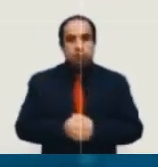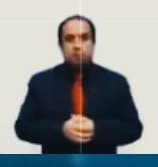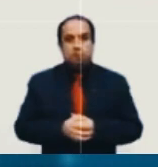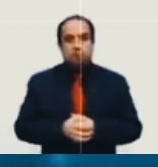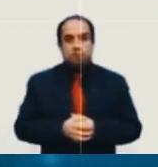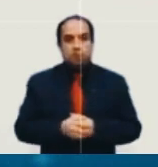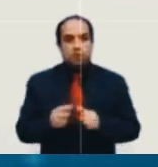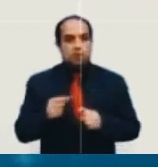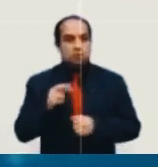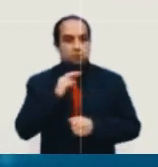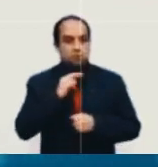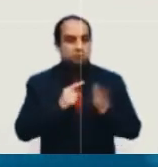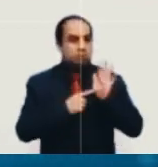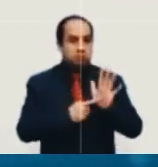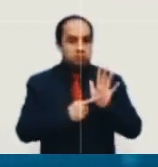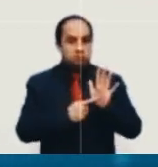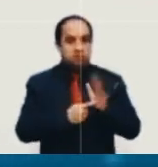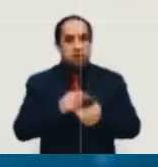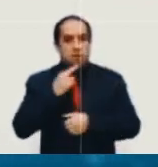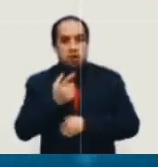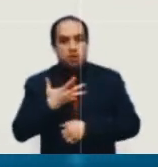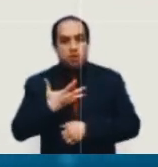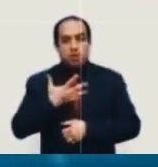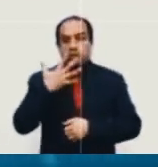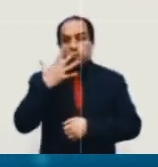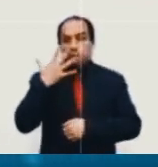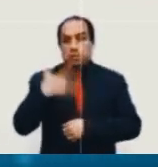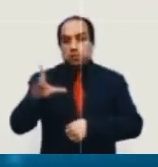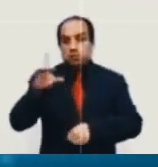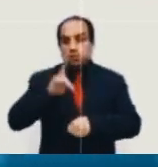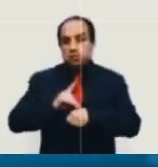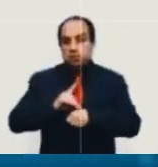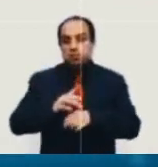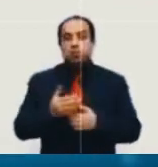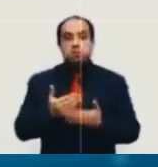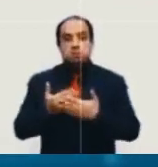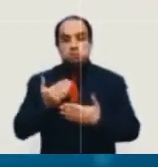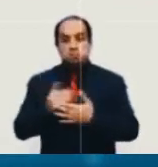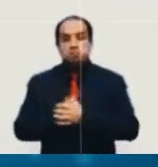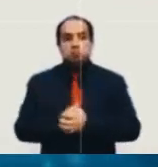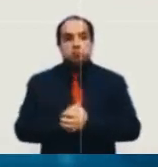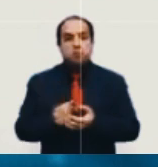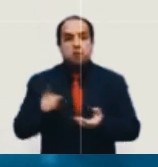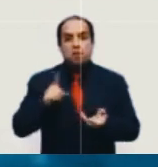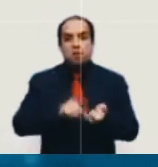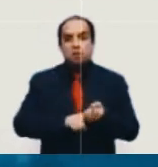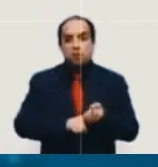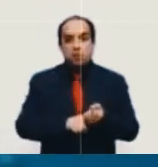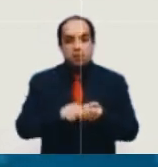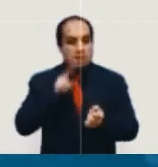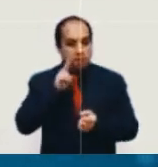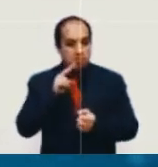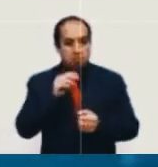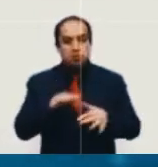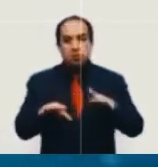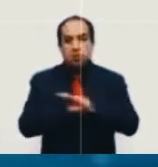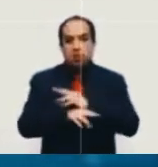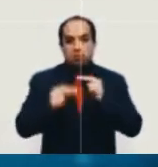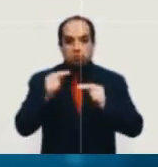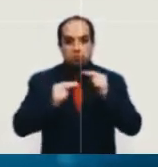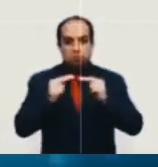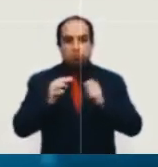las mejorías que hemos tenido en los últimos 10 días en particular, en el cual tenemos este cambio de tendencia que pueden observar ahí, hoy